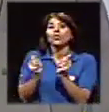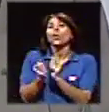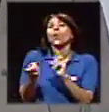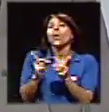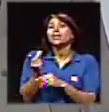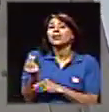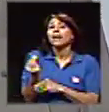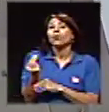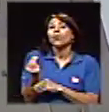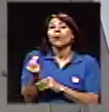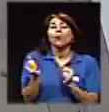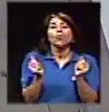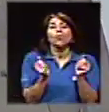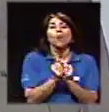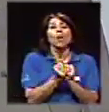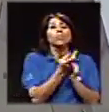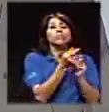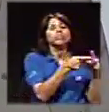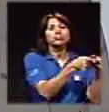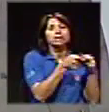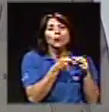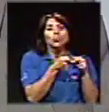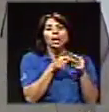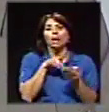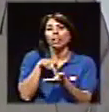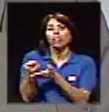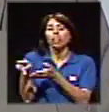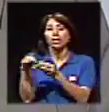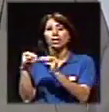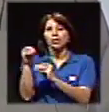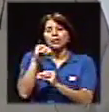incrementa geométricamente la deuda pública. En segundo lugar,